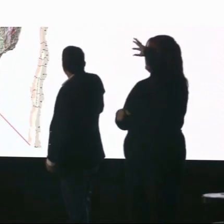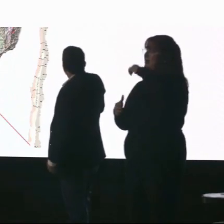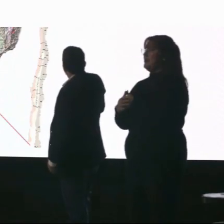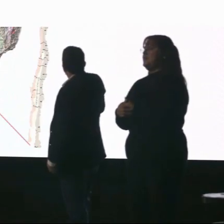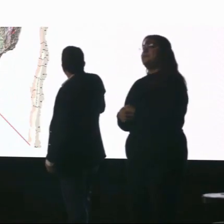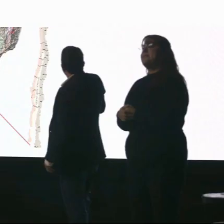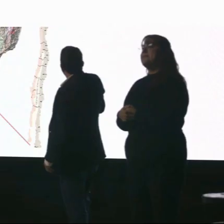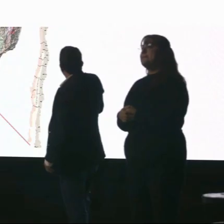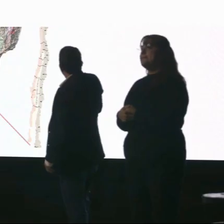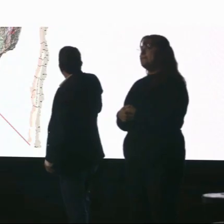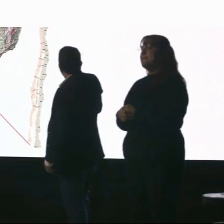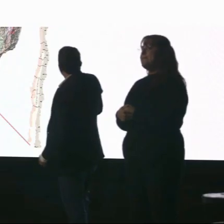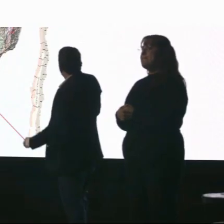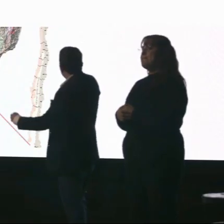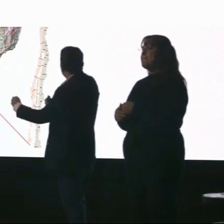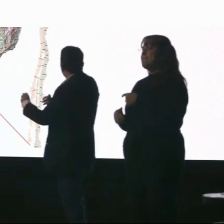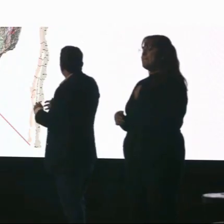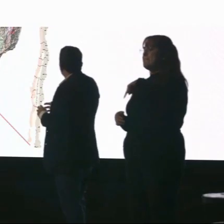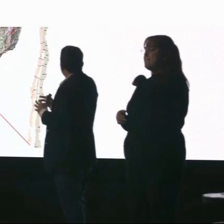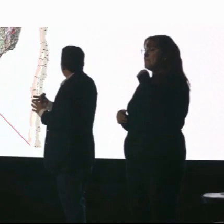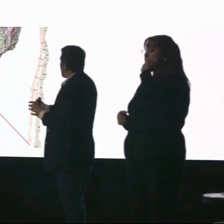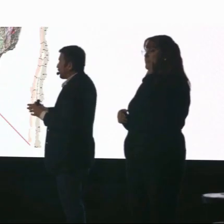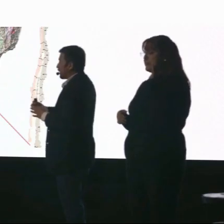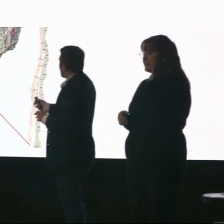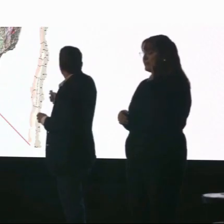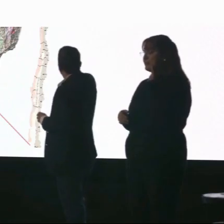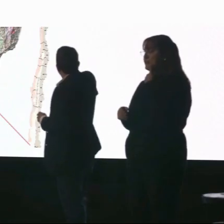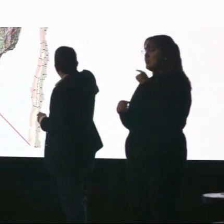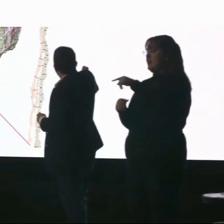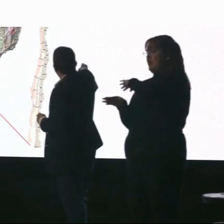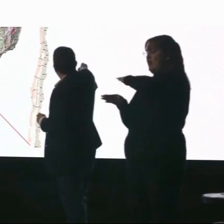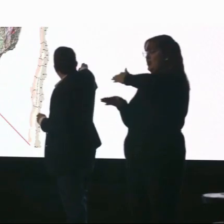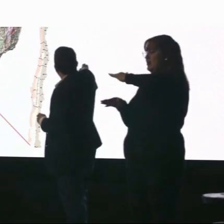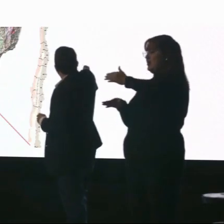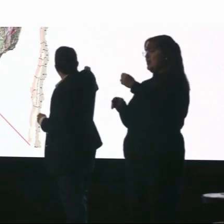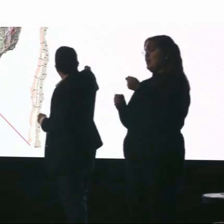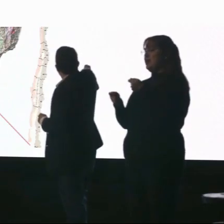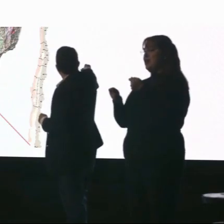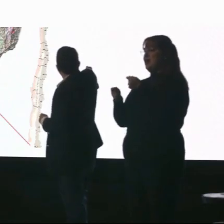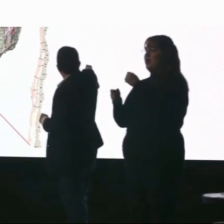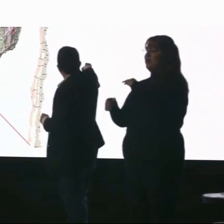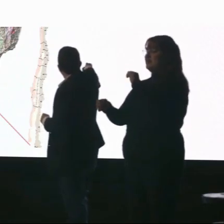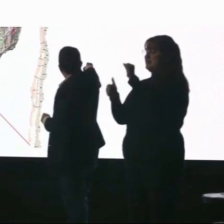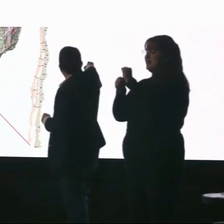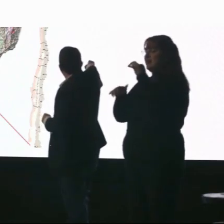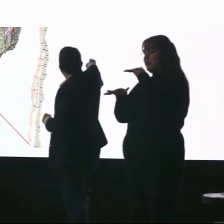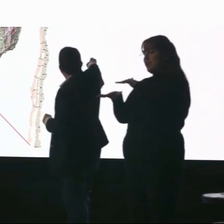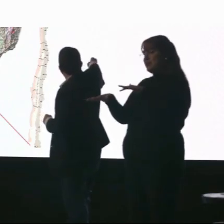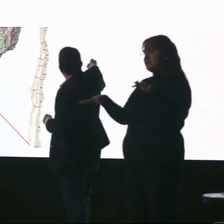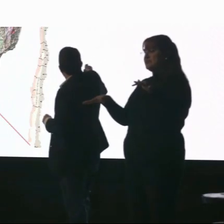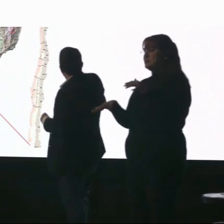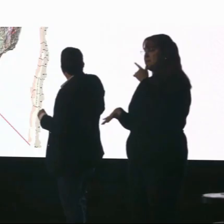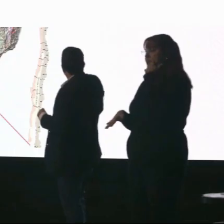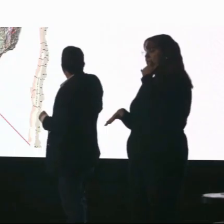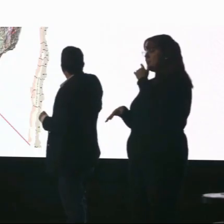Entonces, uno tiene este escenario en donde tenemos la cordillera de la costa, una depresión central, un frente